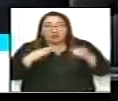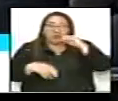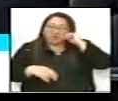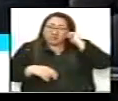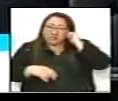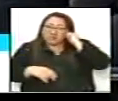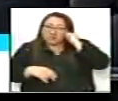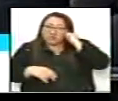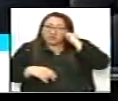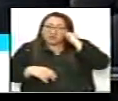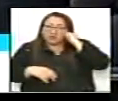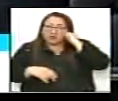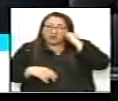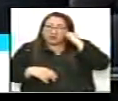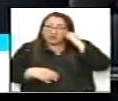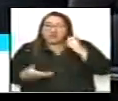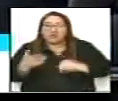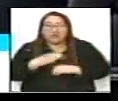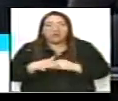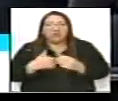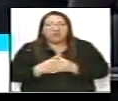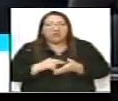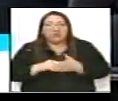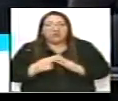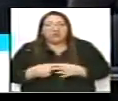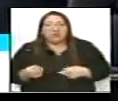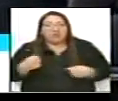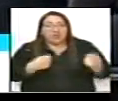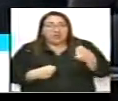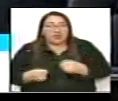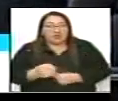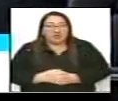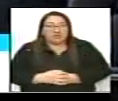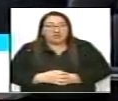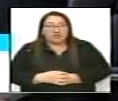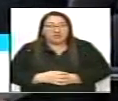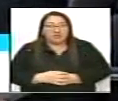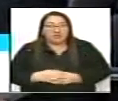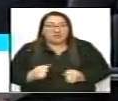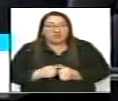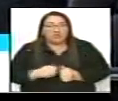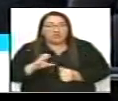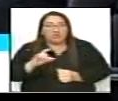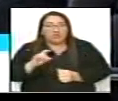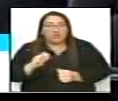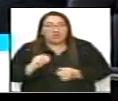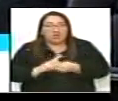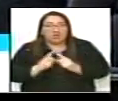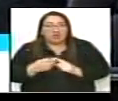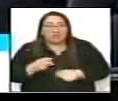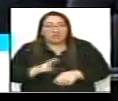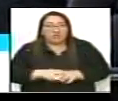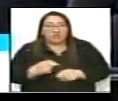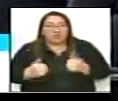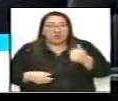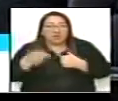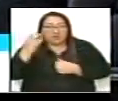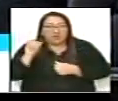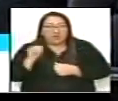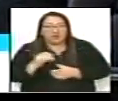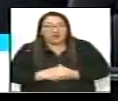a lo que se viene manejando en la cuestión del cambio tecnológico. ¿Cuál va a ser la posición